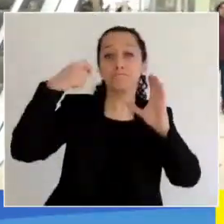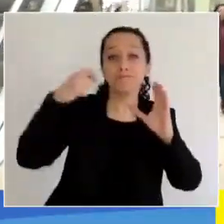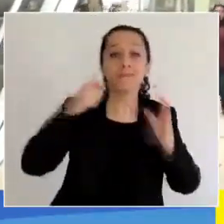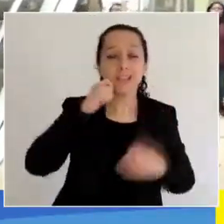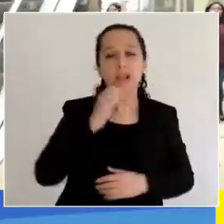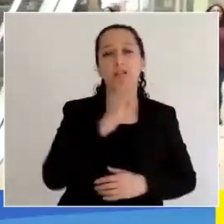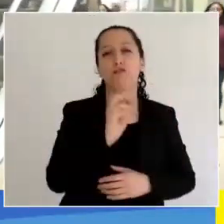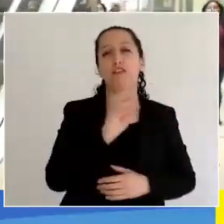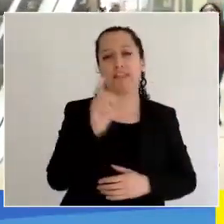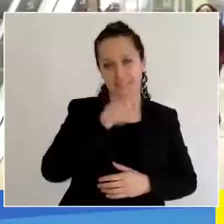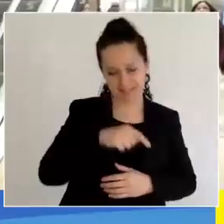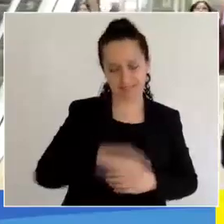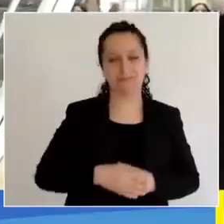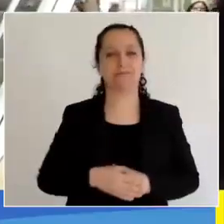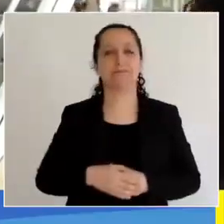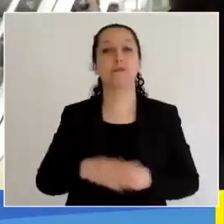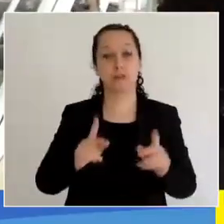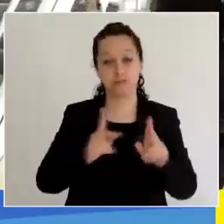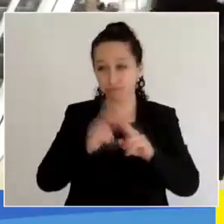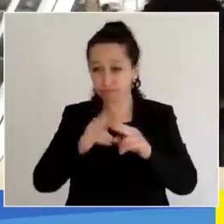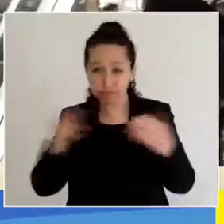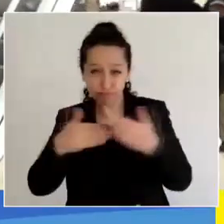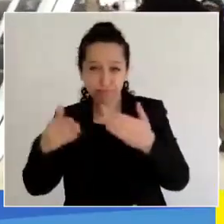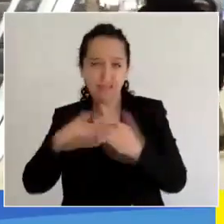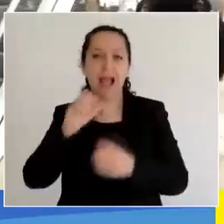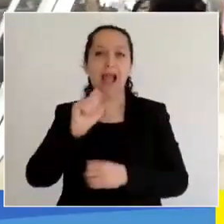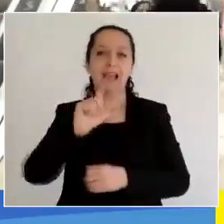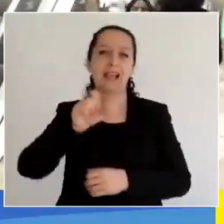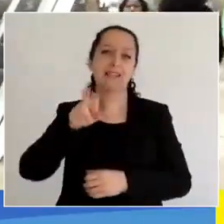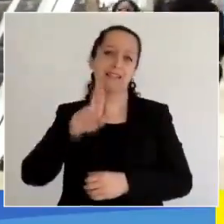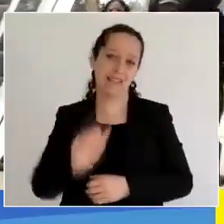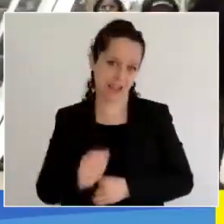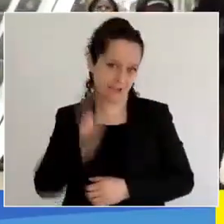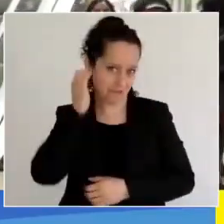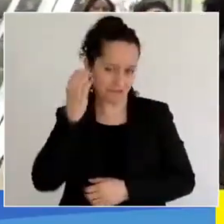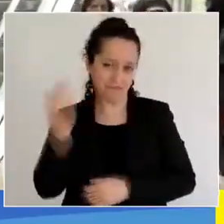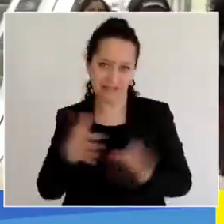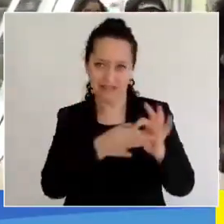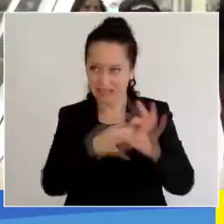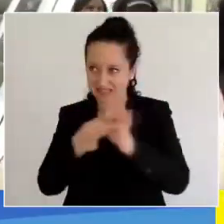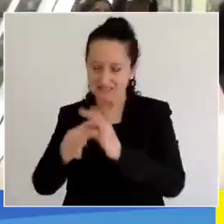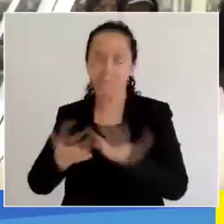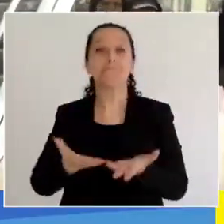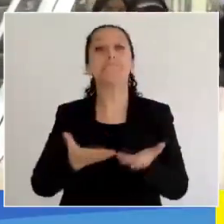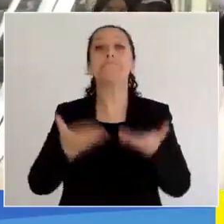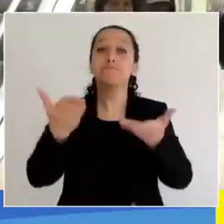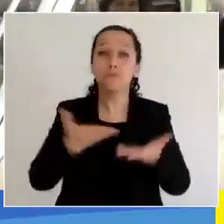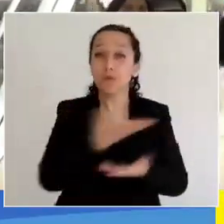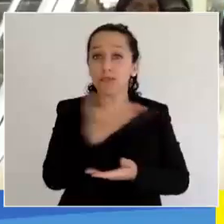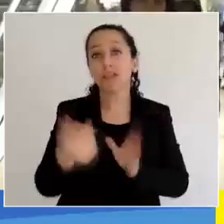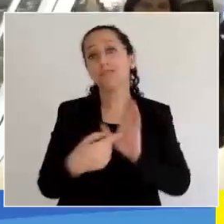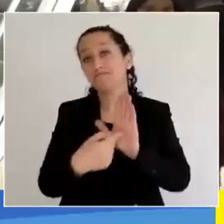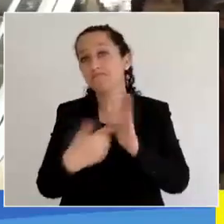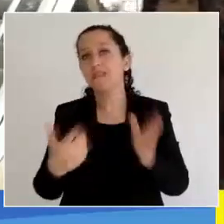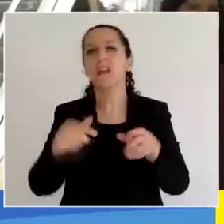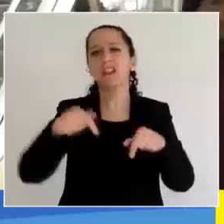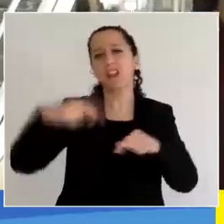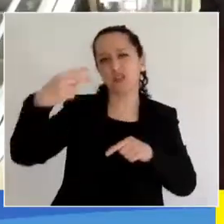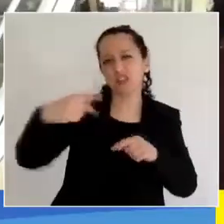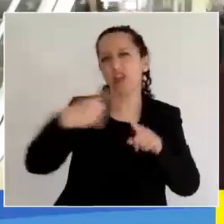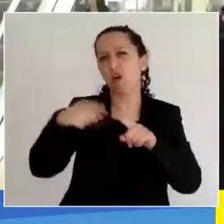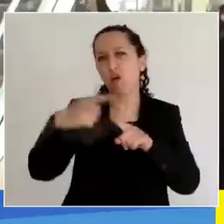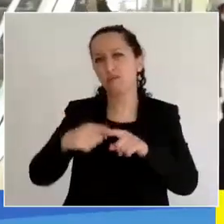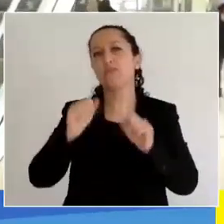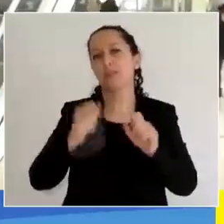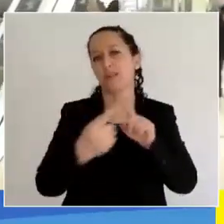Godoy Valdebenito en las imágenes y a Alejandra Carrillo Winkler en la edición. Los dejamos cordialmente invitados a seguir estas y otras noticias a